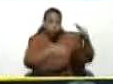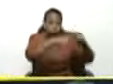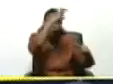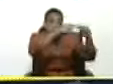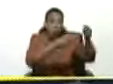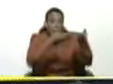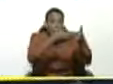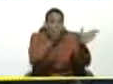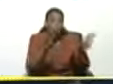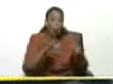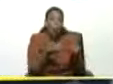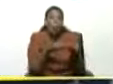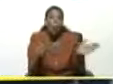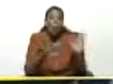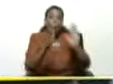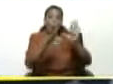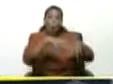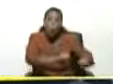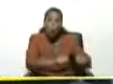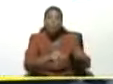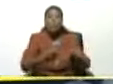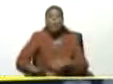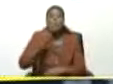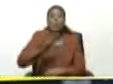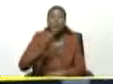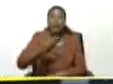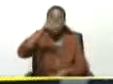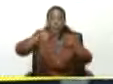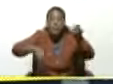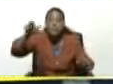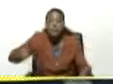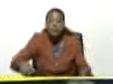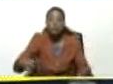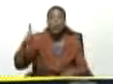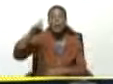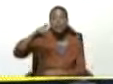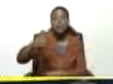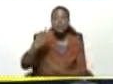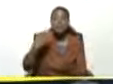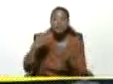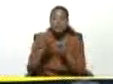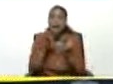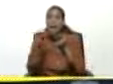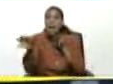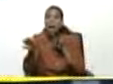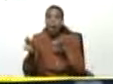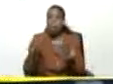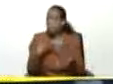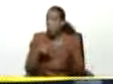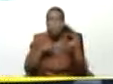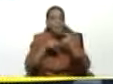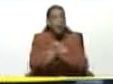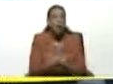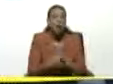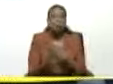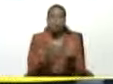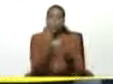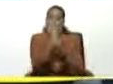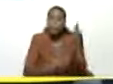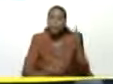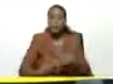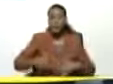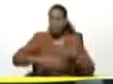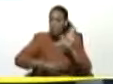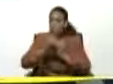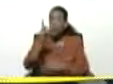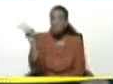abrirle cupo en las prioridades que tiene el país las prioridades del desarrollo